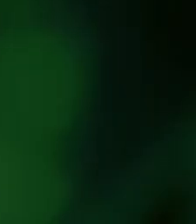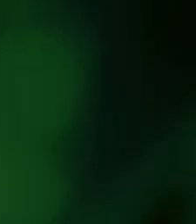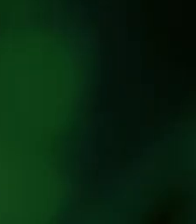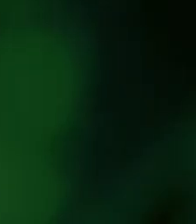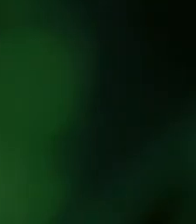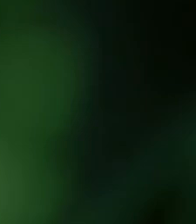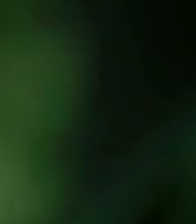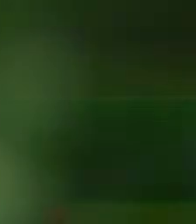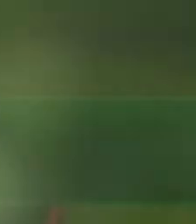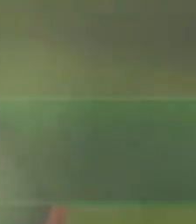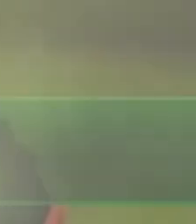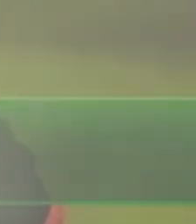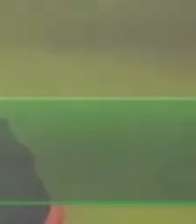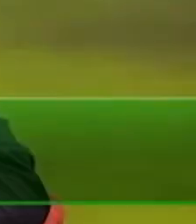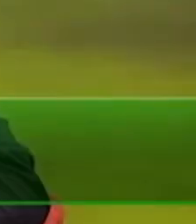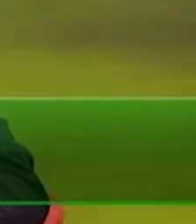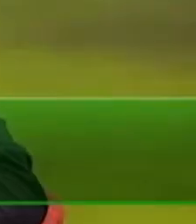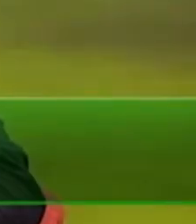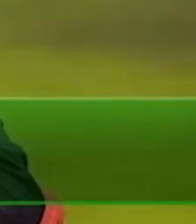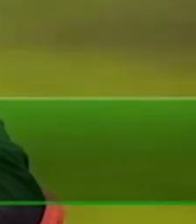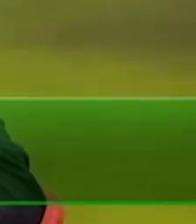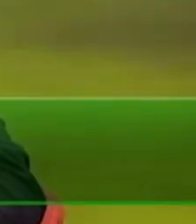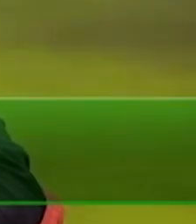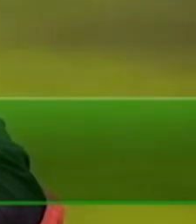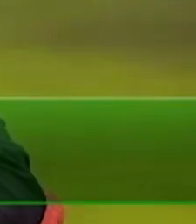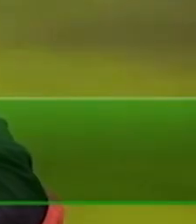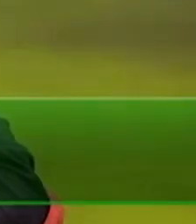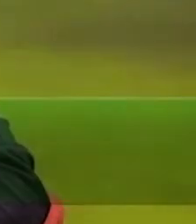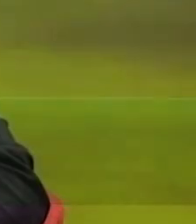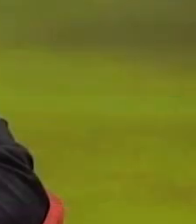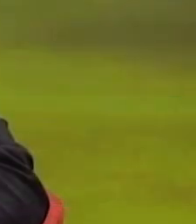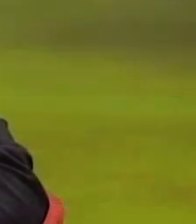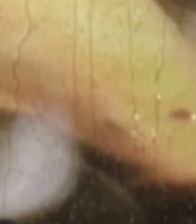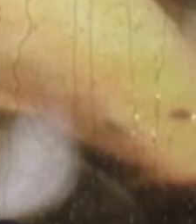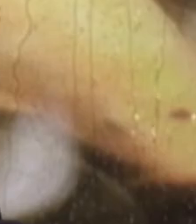animales. Pero los animales llevan una historia de tragedia,